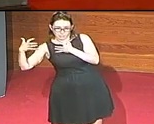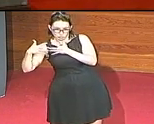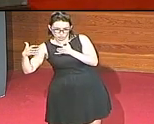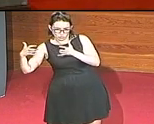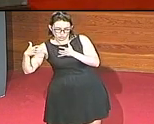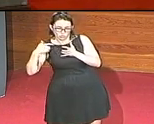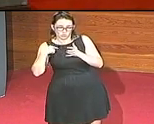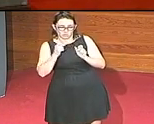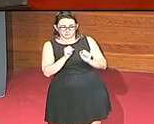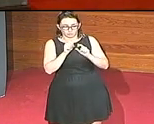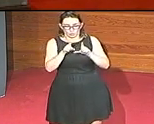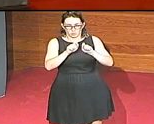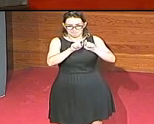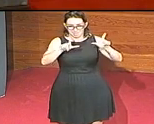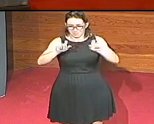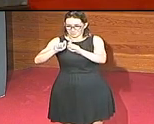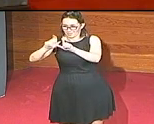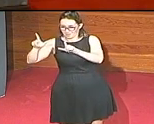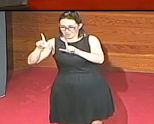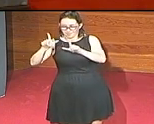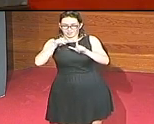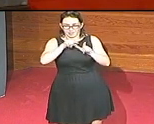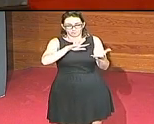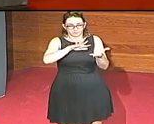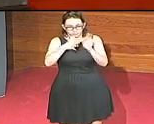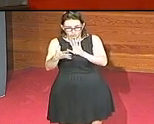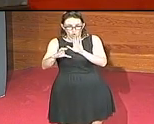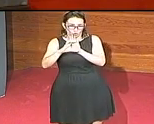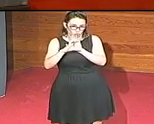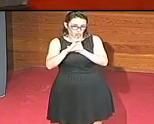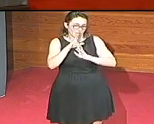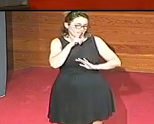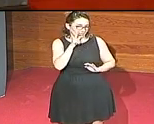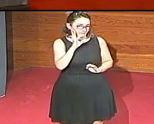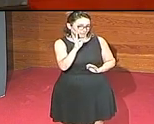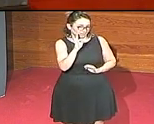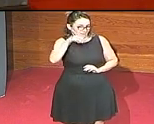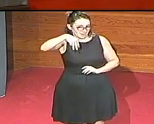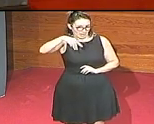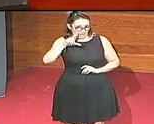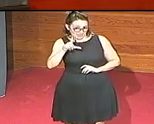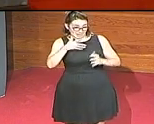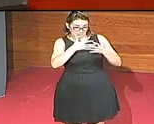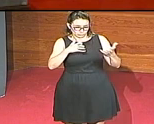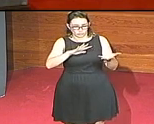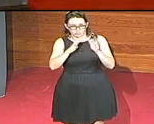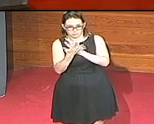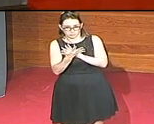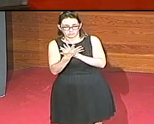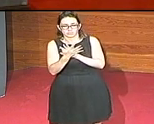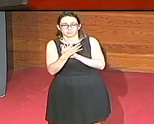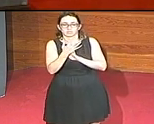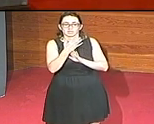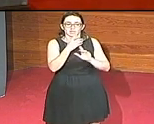una de esas pantallas y te exporta a código el html de los textos y te exporta imágenes las imágenes